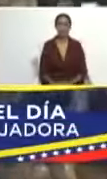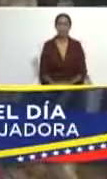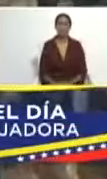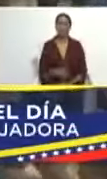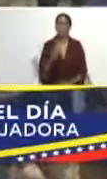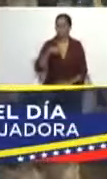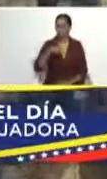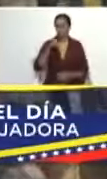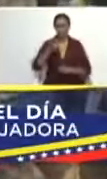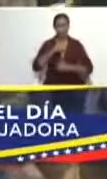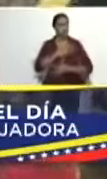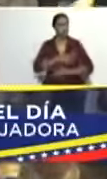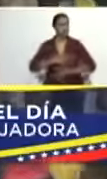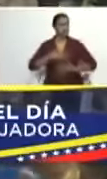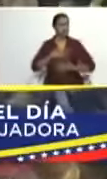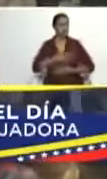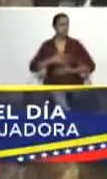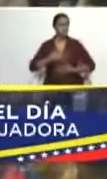Las vamos a gozar.